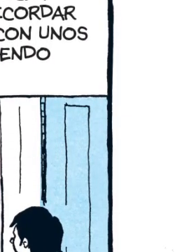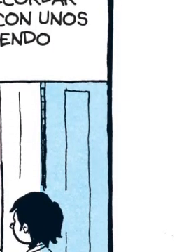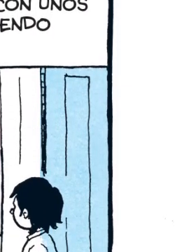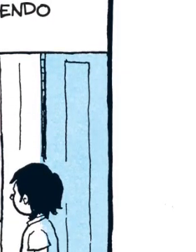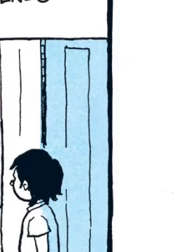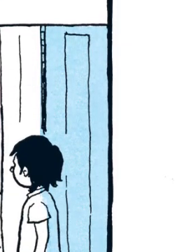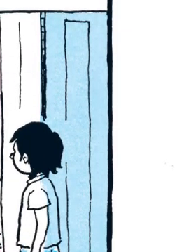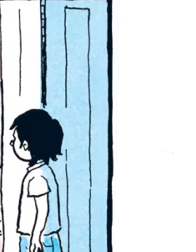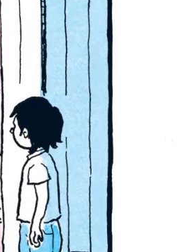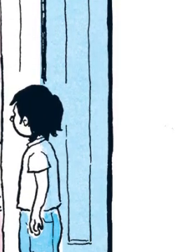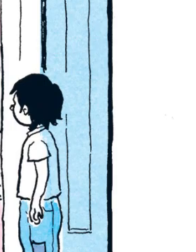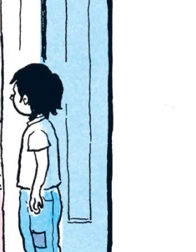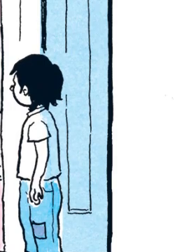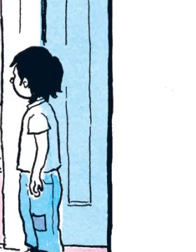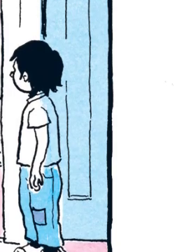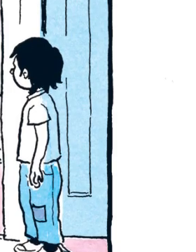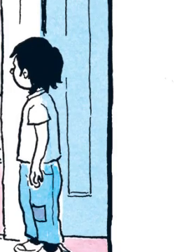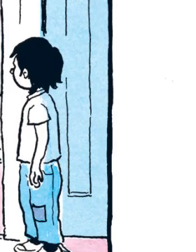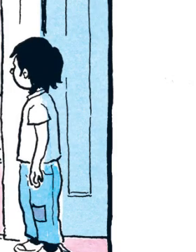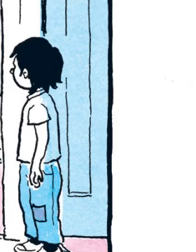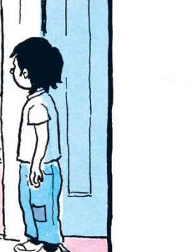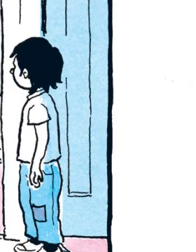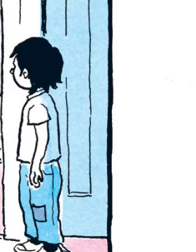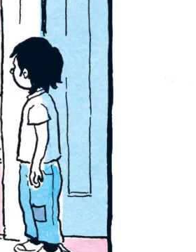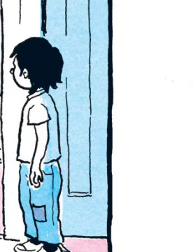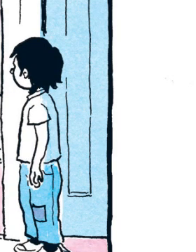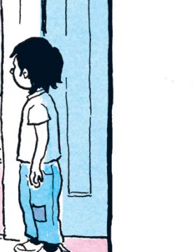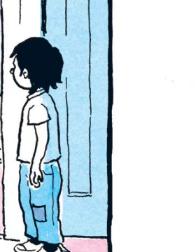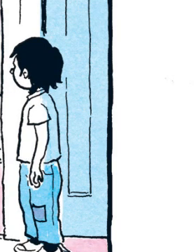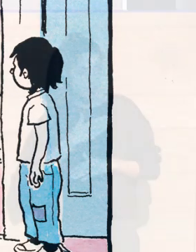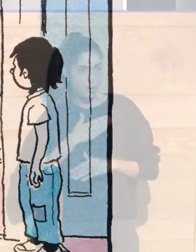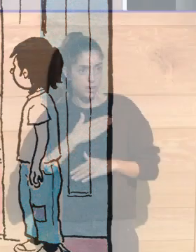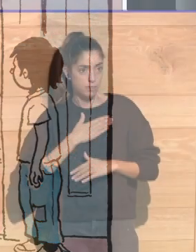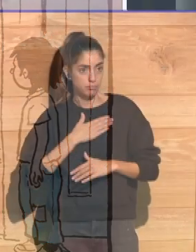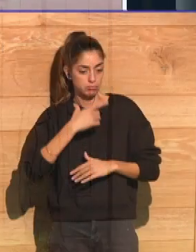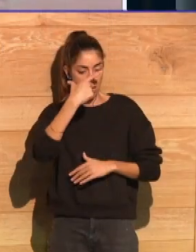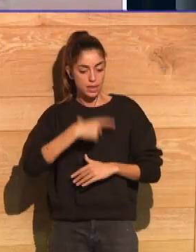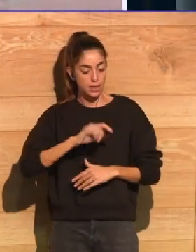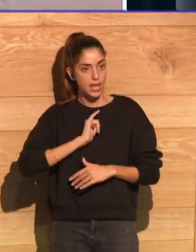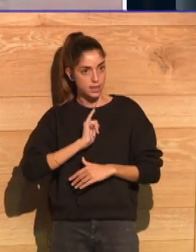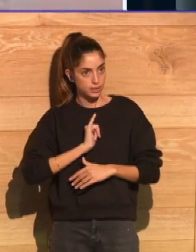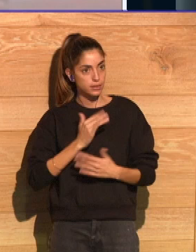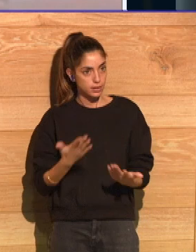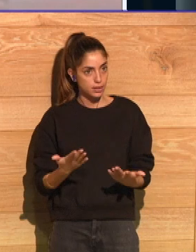yo, sobre mi propio autodesarrollo. El libro sobre mi madre es